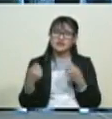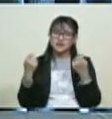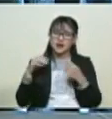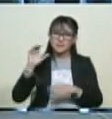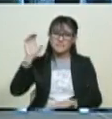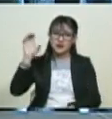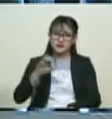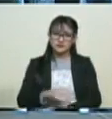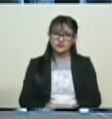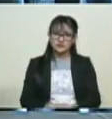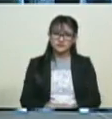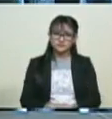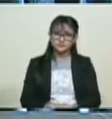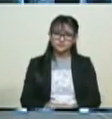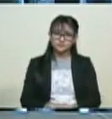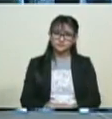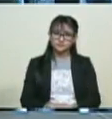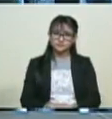patria